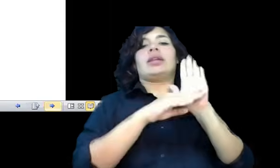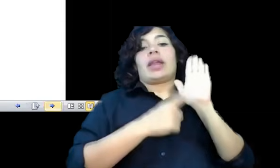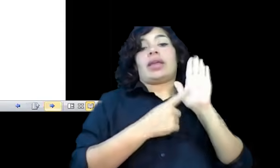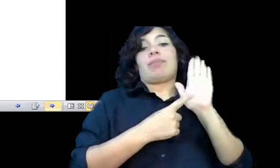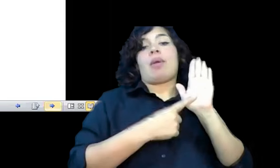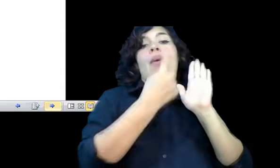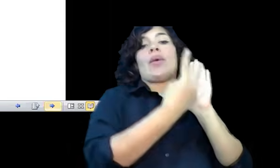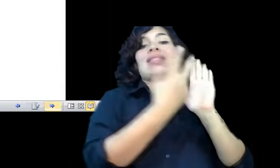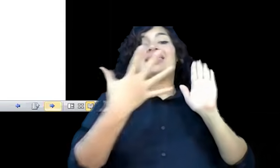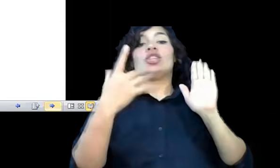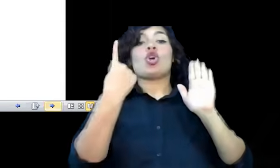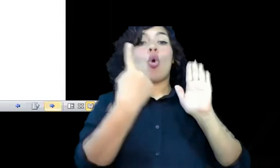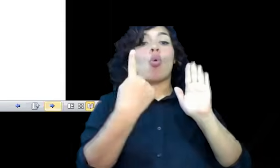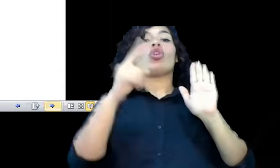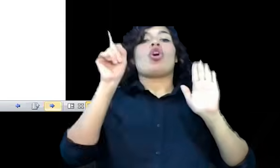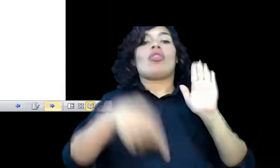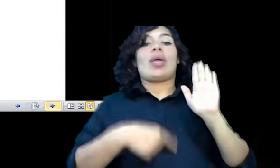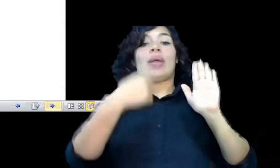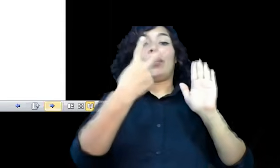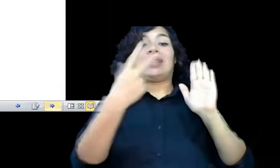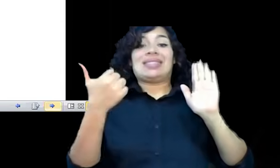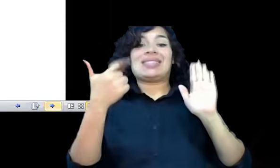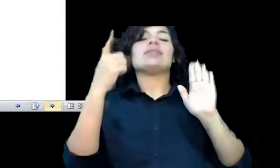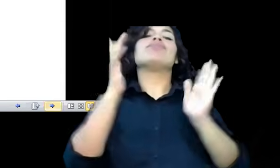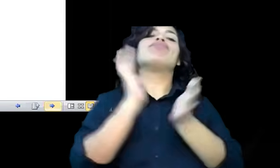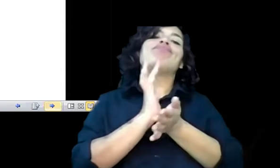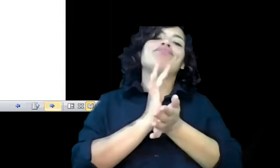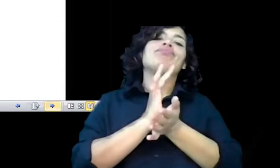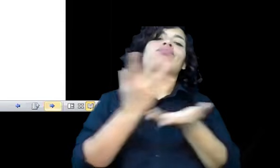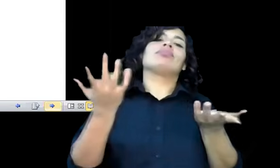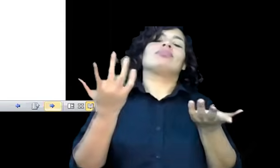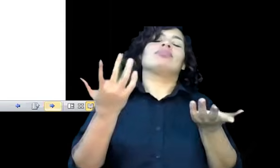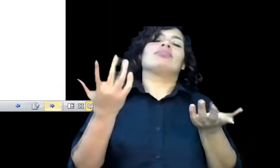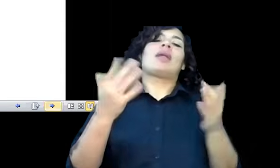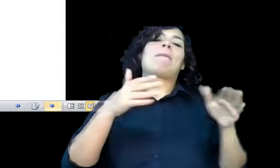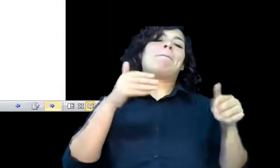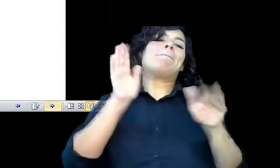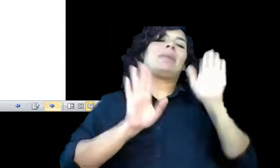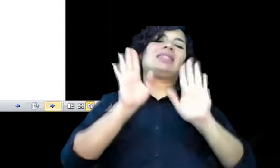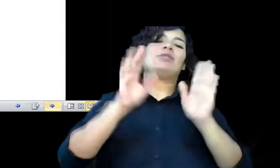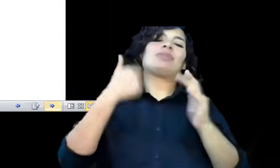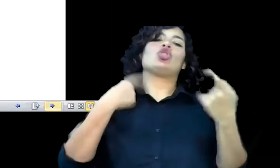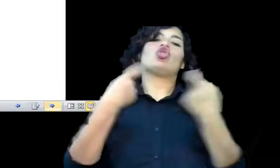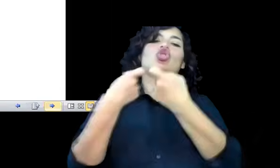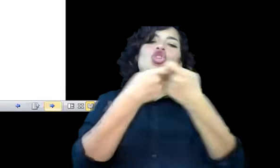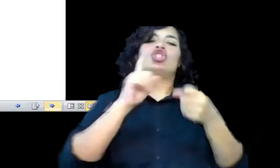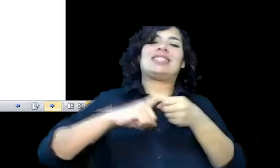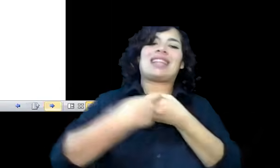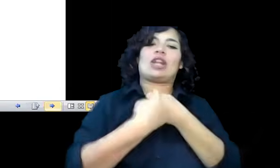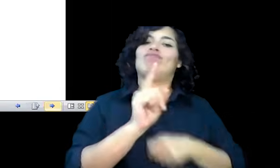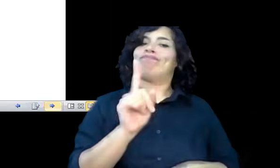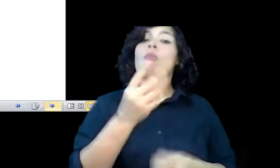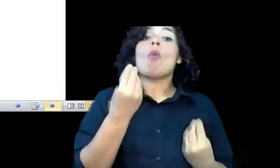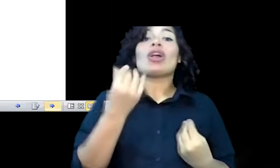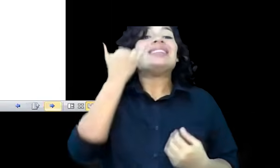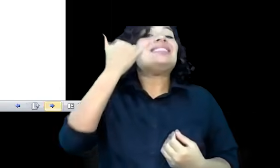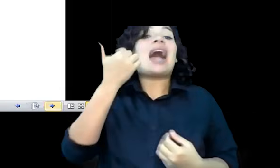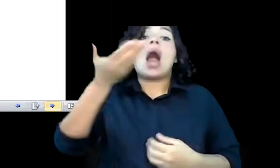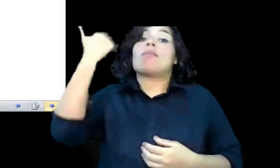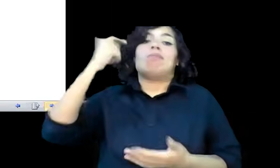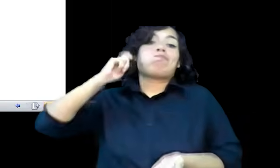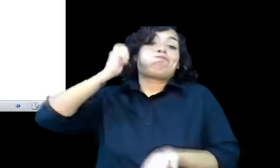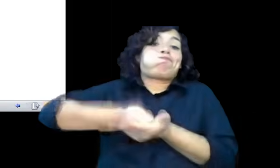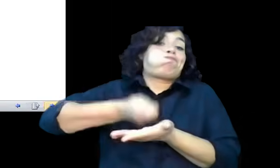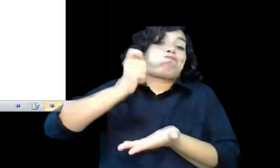25.1 de 26, que es de acciones y participaciones societarias. ¿Por qué? Porque eso ya paga el impuesto. Ya paga